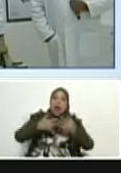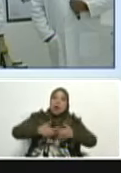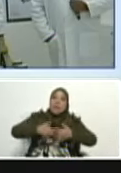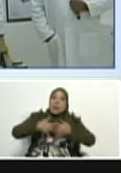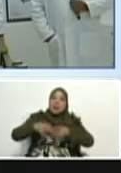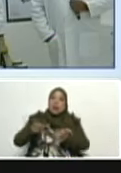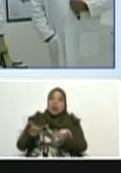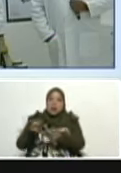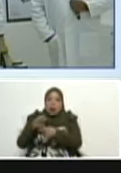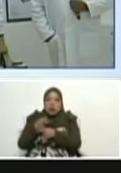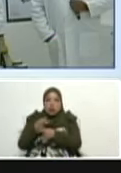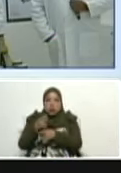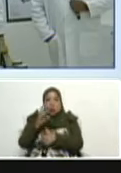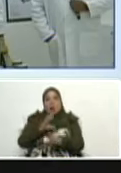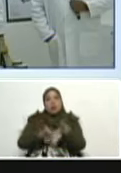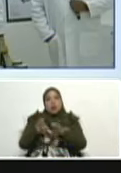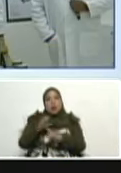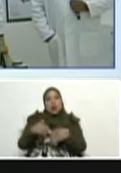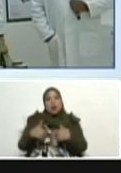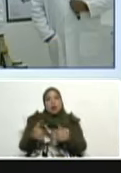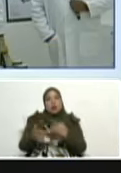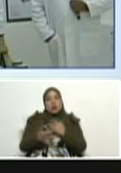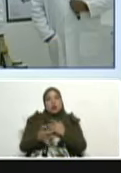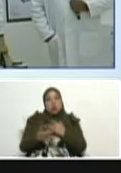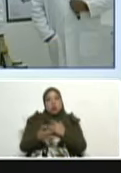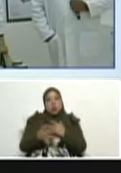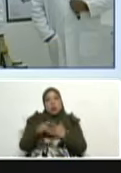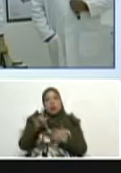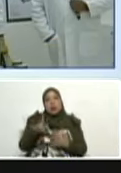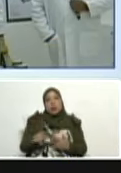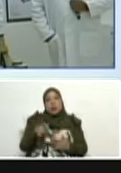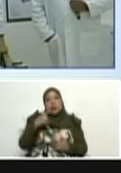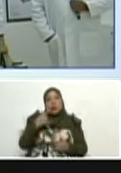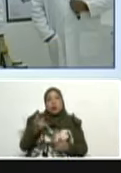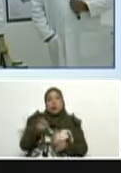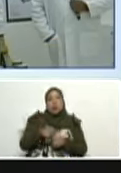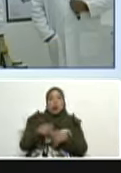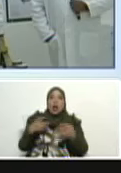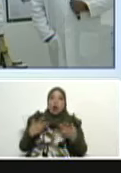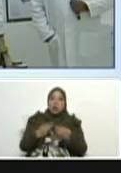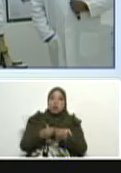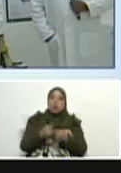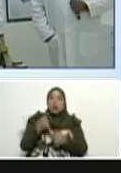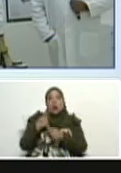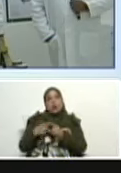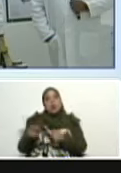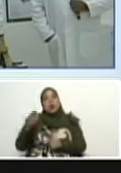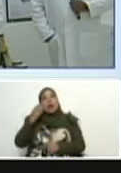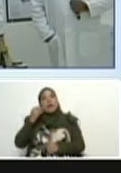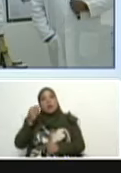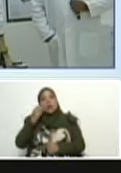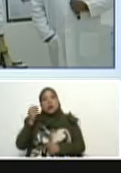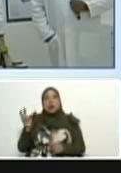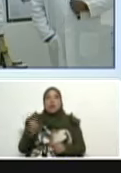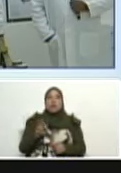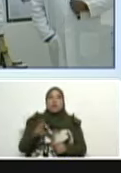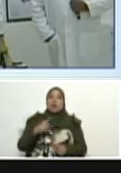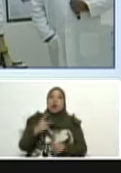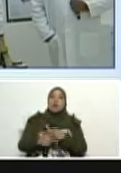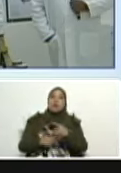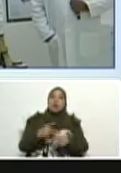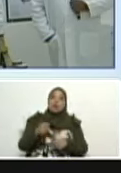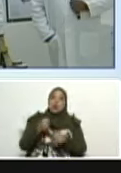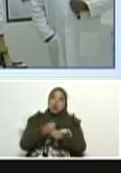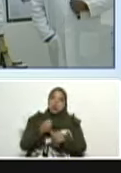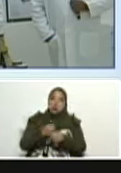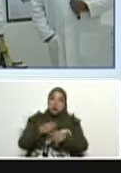tecnológica, es una empresa de ciencia y tecnología, es una incubadora tecnológica, está acompañando múltiples experiencias hoy en el país para la producción agrícola en